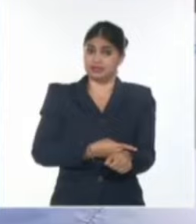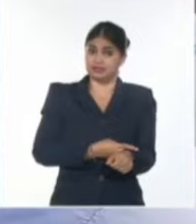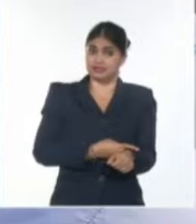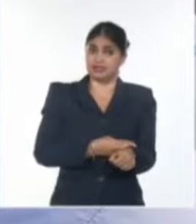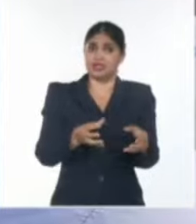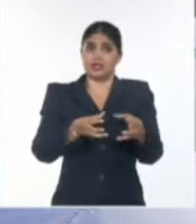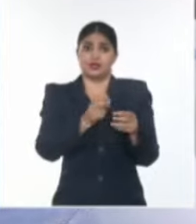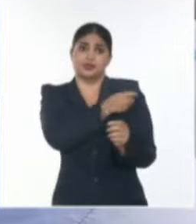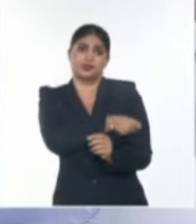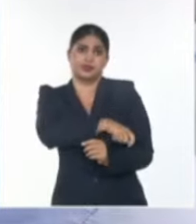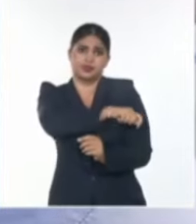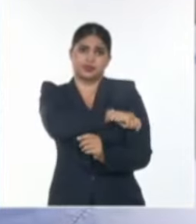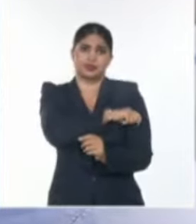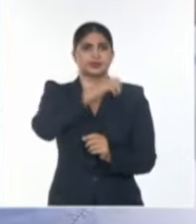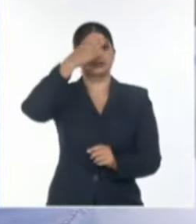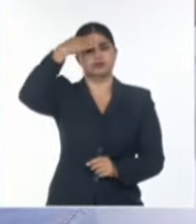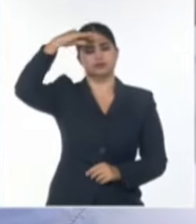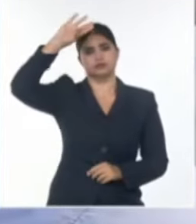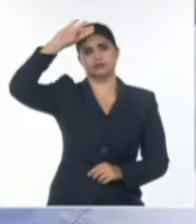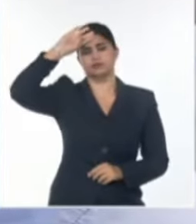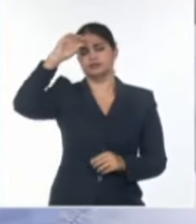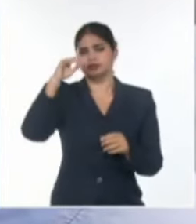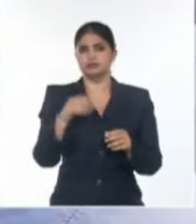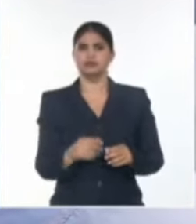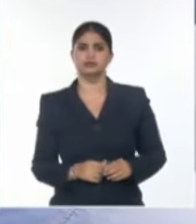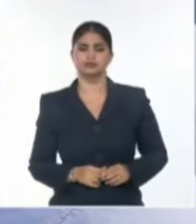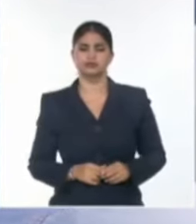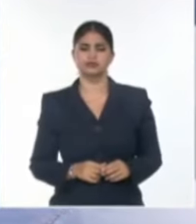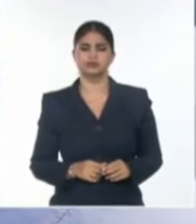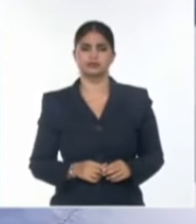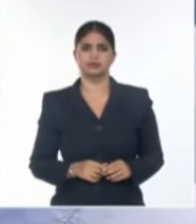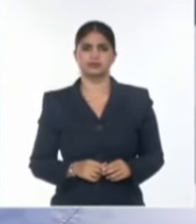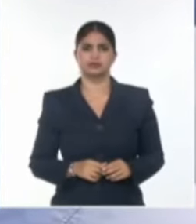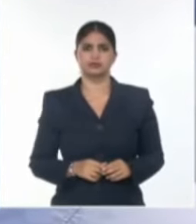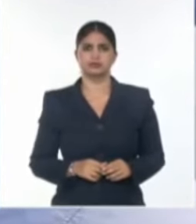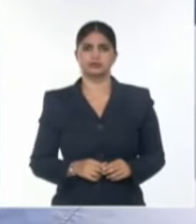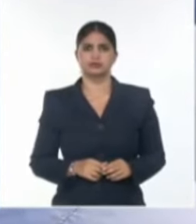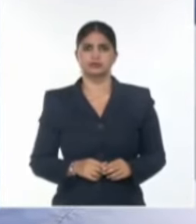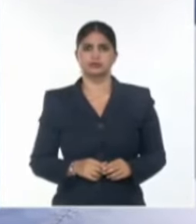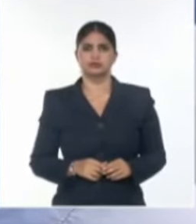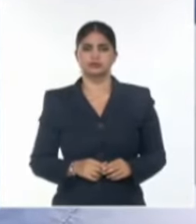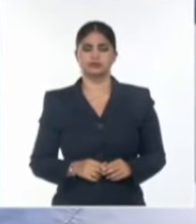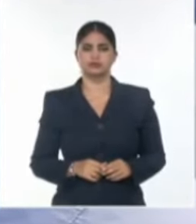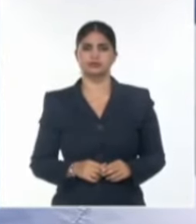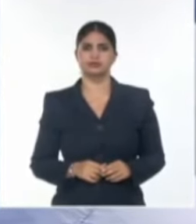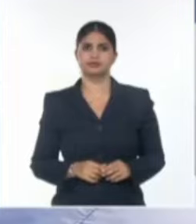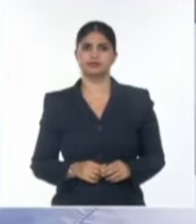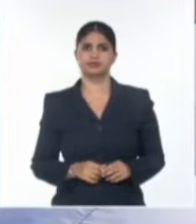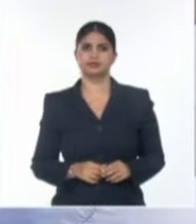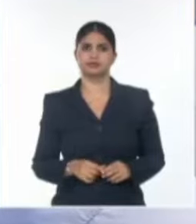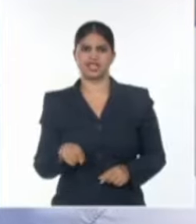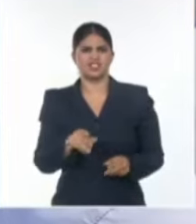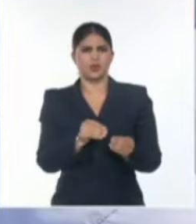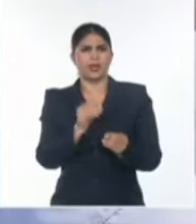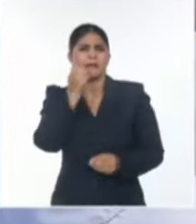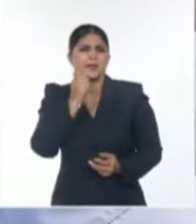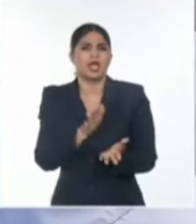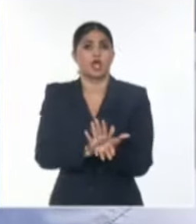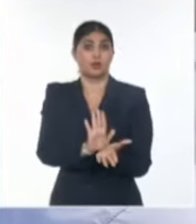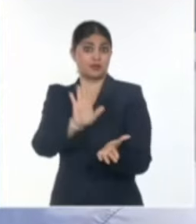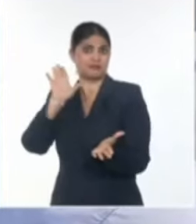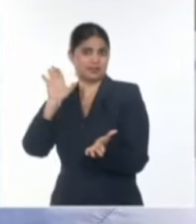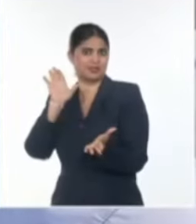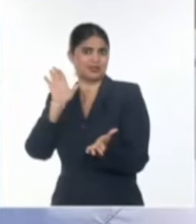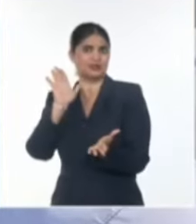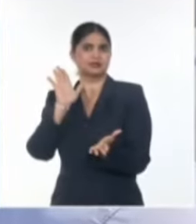bandera cubana, de nuestro pueblo y de nuestras raíces. Y eso implica más compromiso de venir aquí